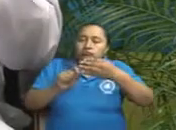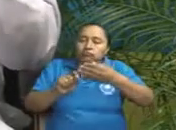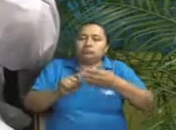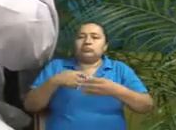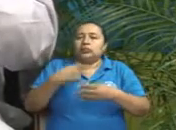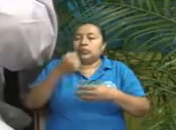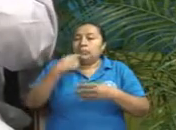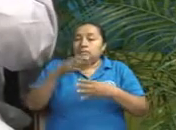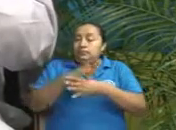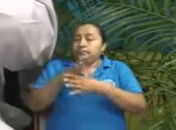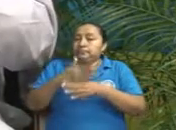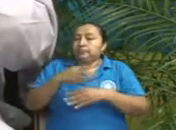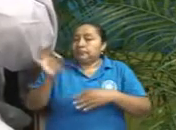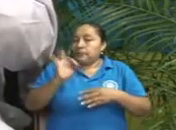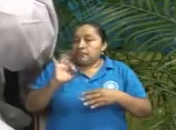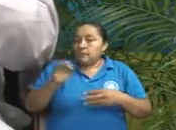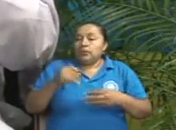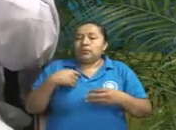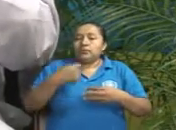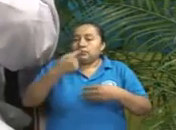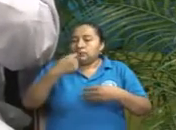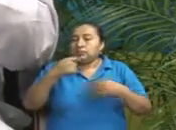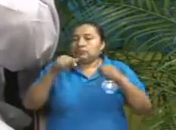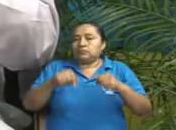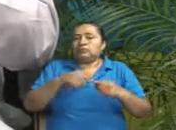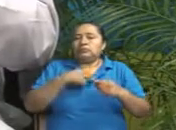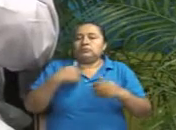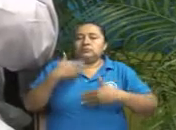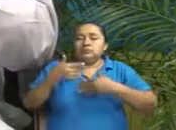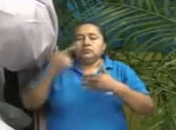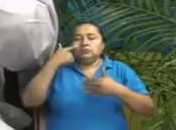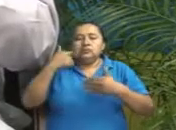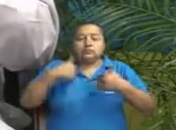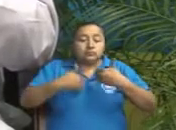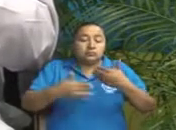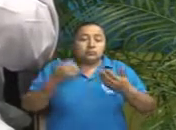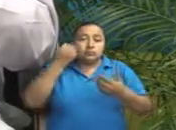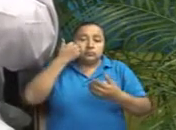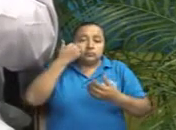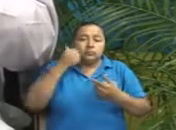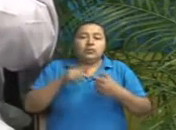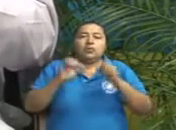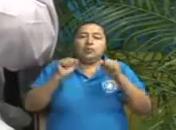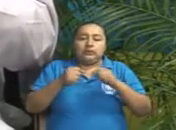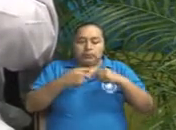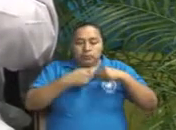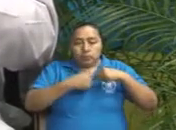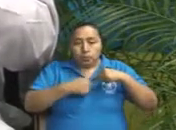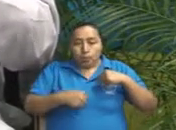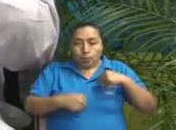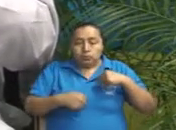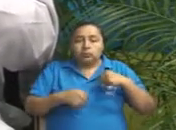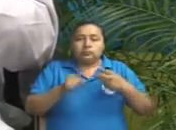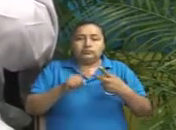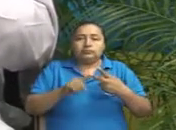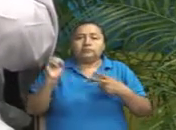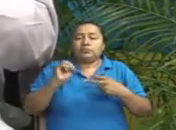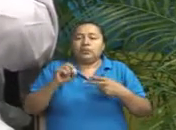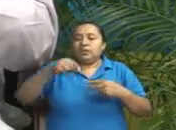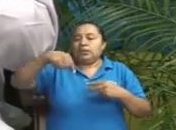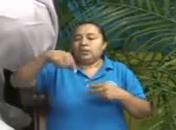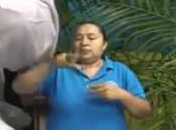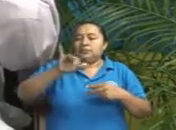hay diferentes modalidades para tratar esta enfermedad. Puede ser quirúrgico, con